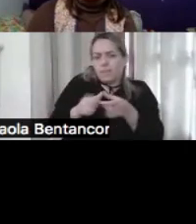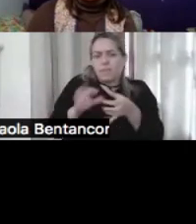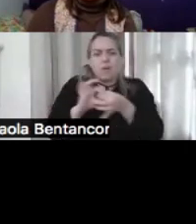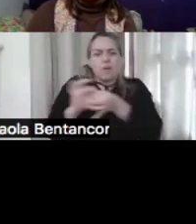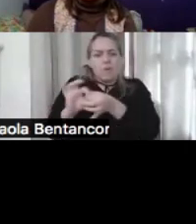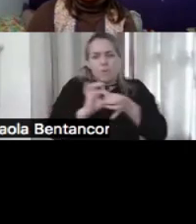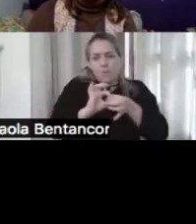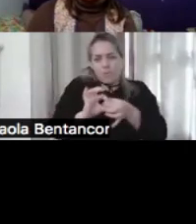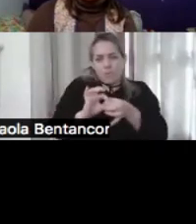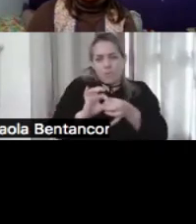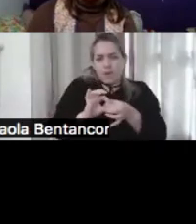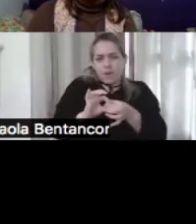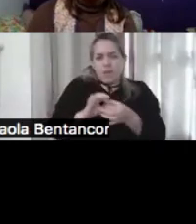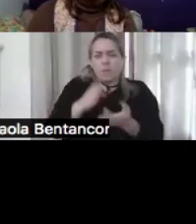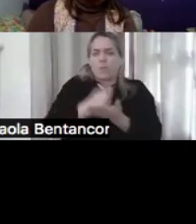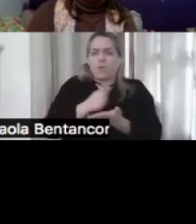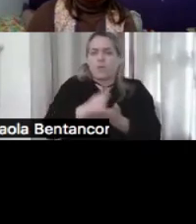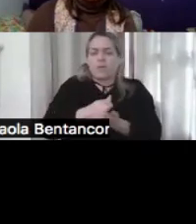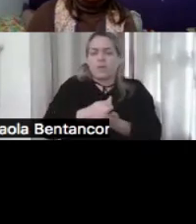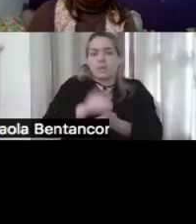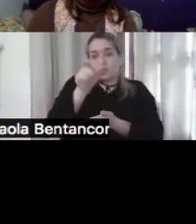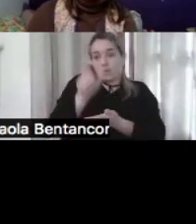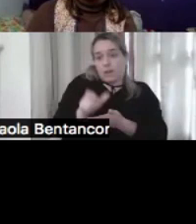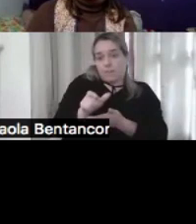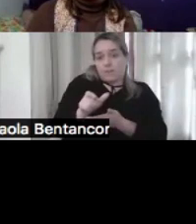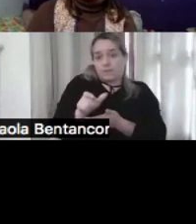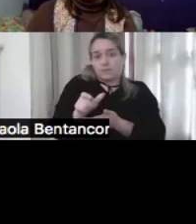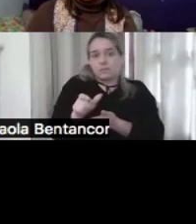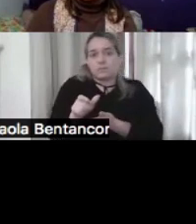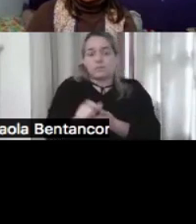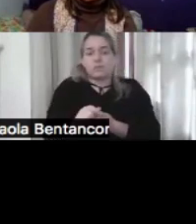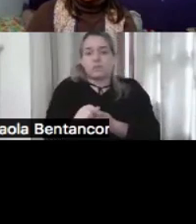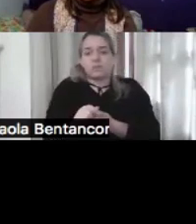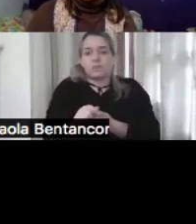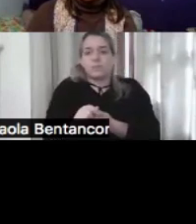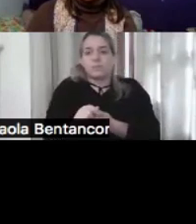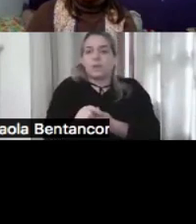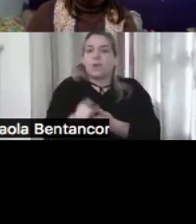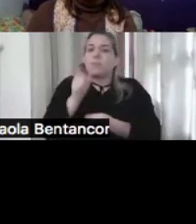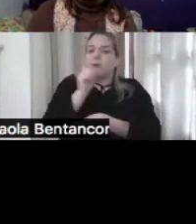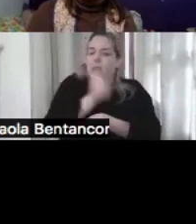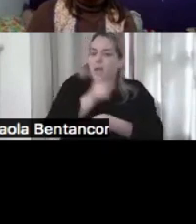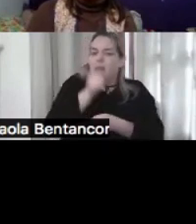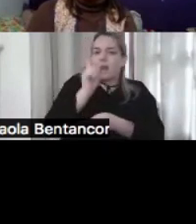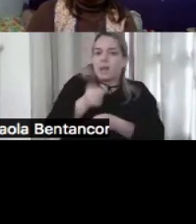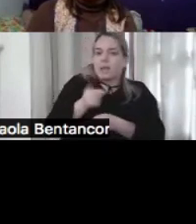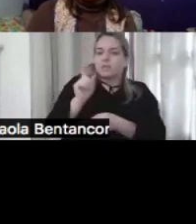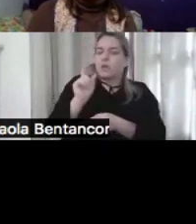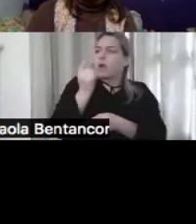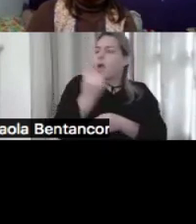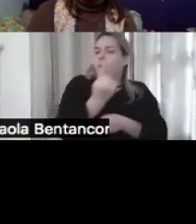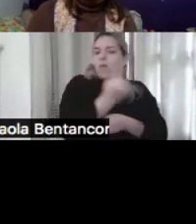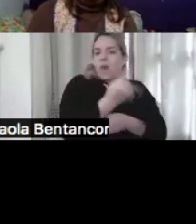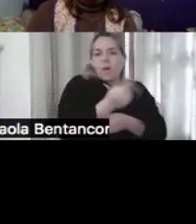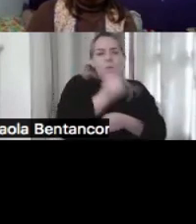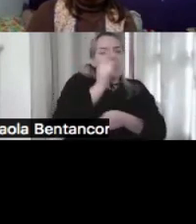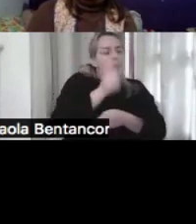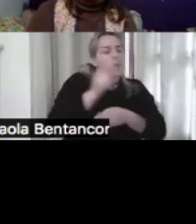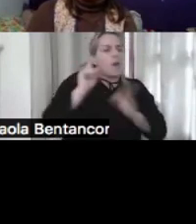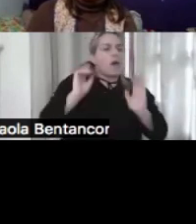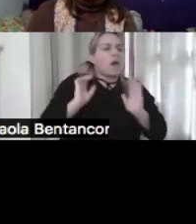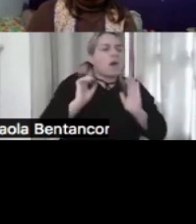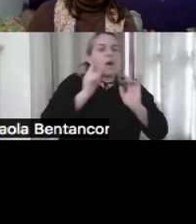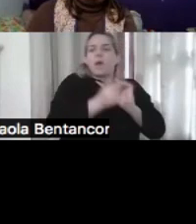de las personas y de la inclusión plena y sobre todo de la autodeterminación, ¿sí? Tener información y